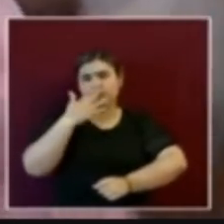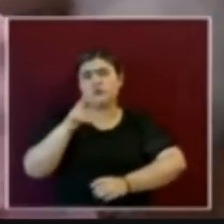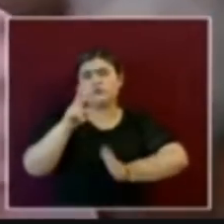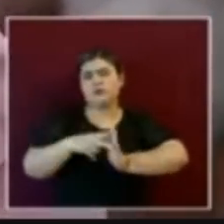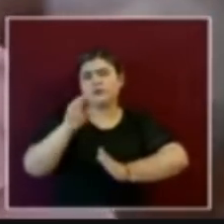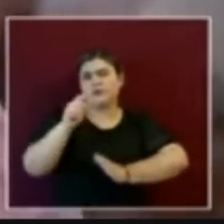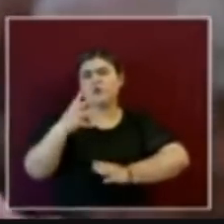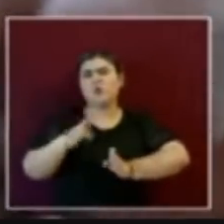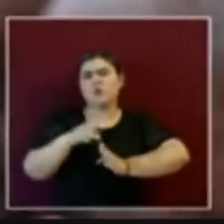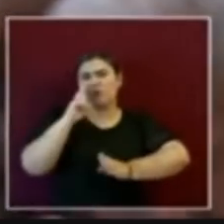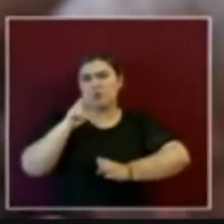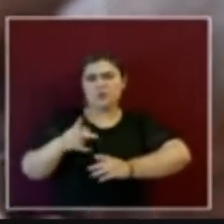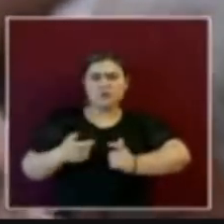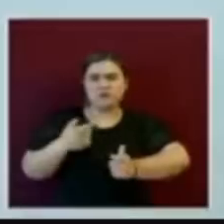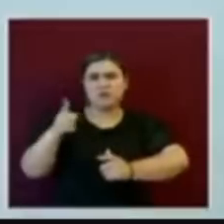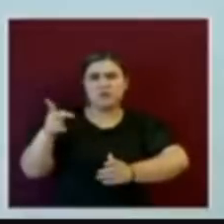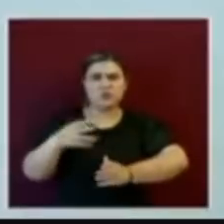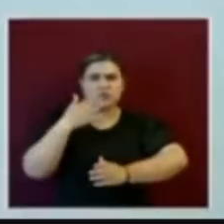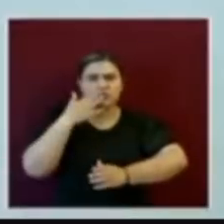institución? Gracias.